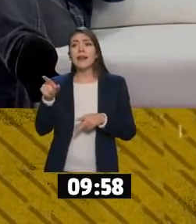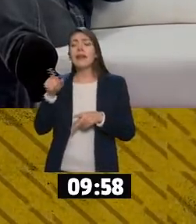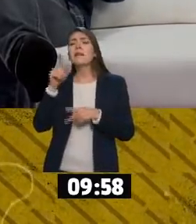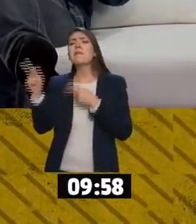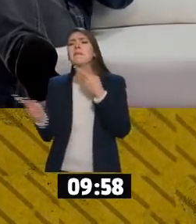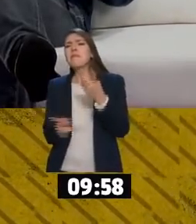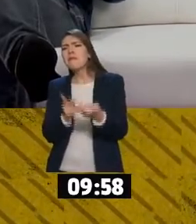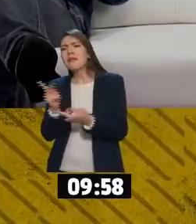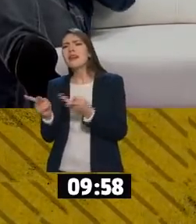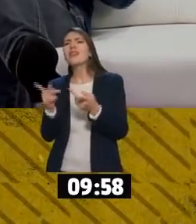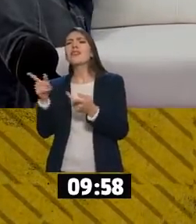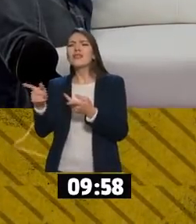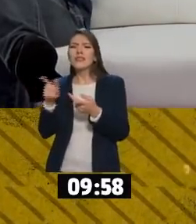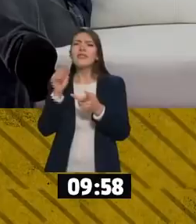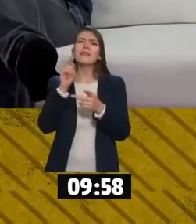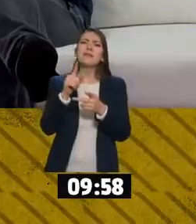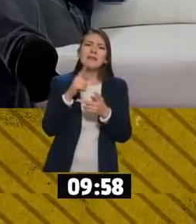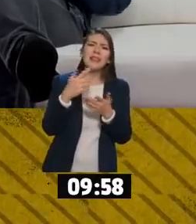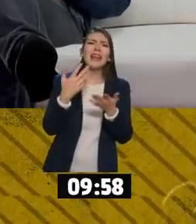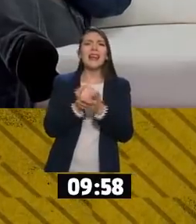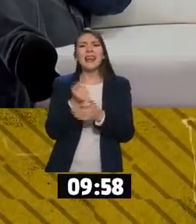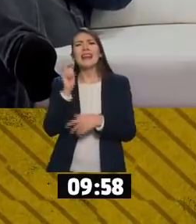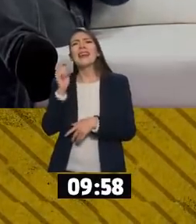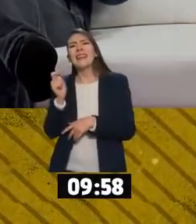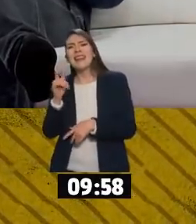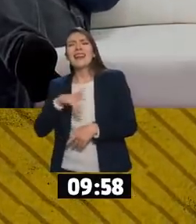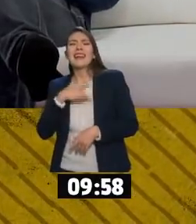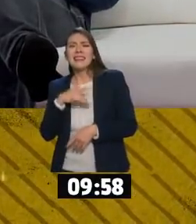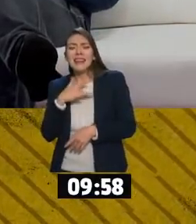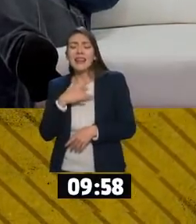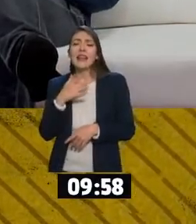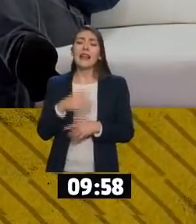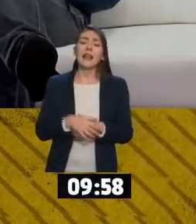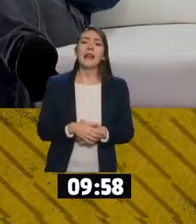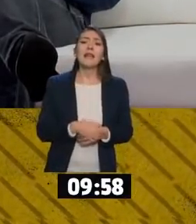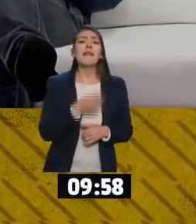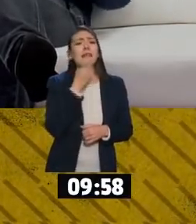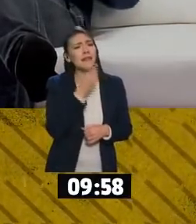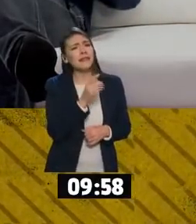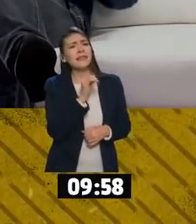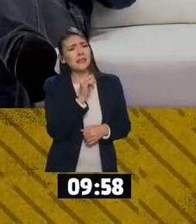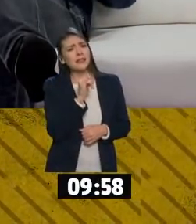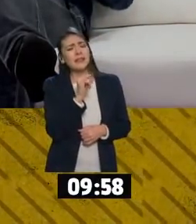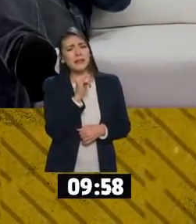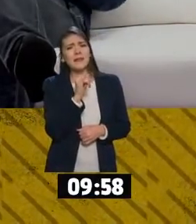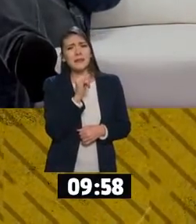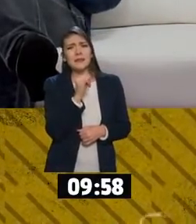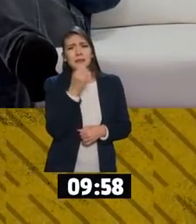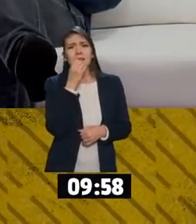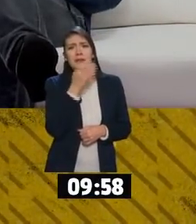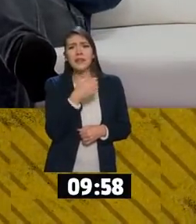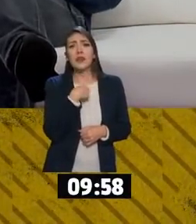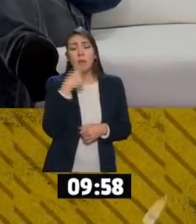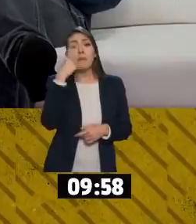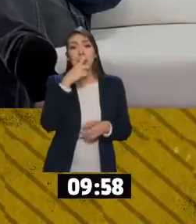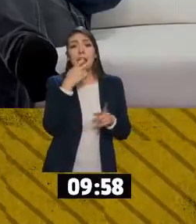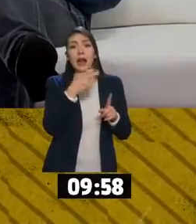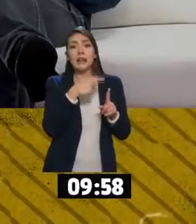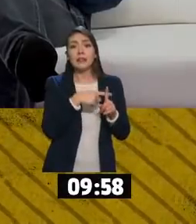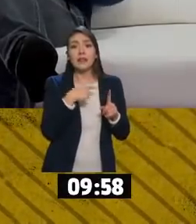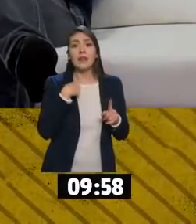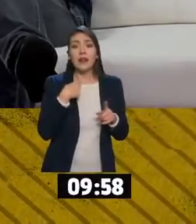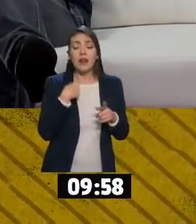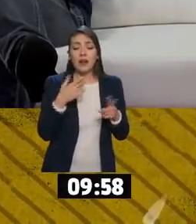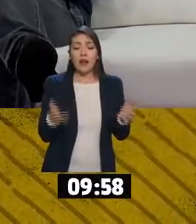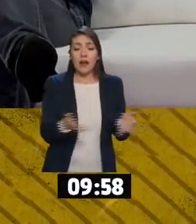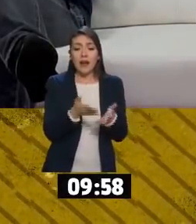acerca del resultado que había obtenido, que qué sentía y todo, chido. Dice, pues está bien, para eso entrené, para eso me entrenaron. Para eso me entrenaron,